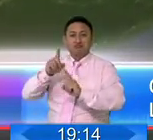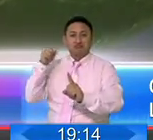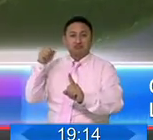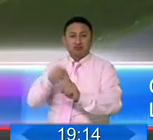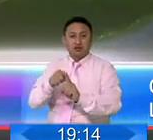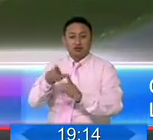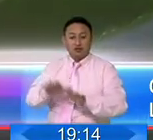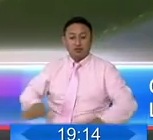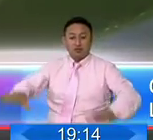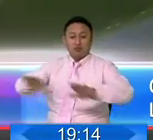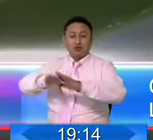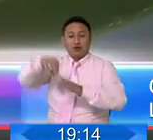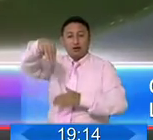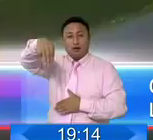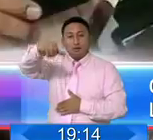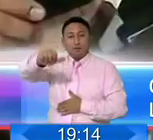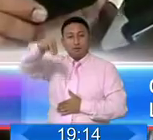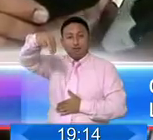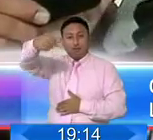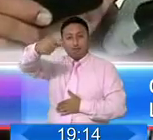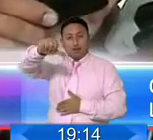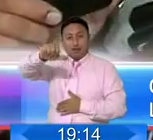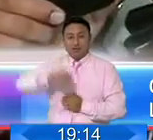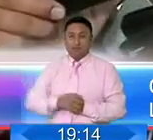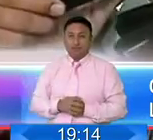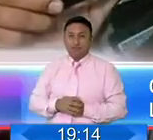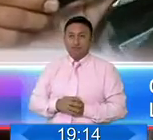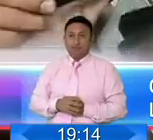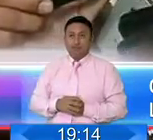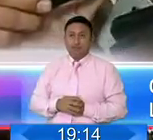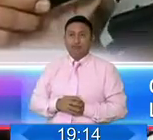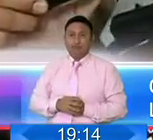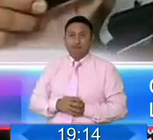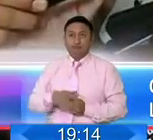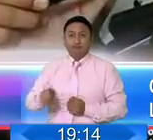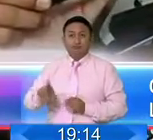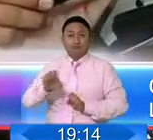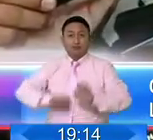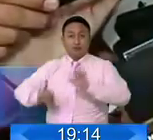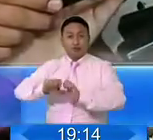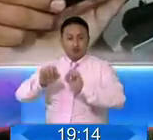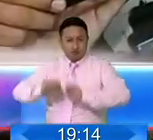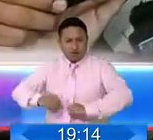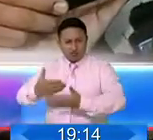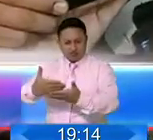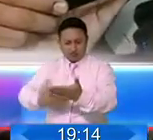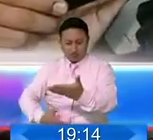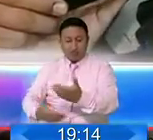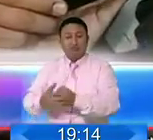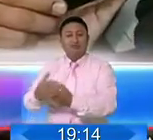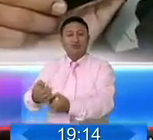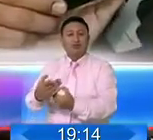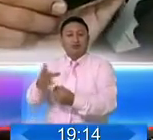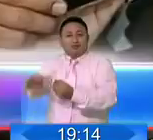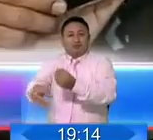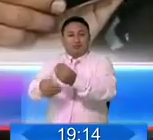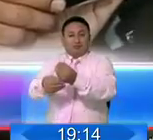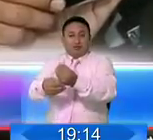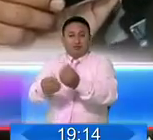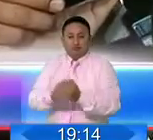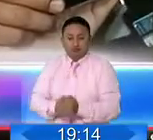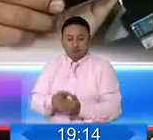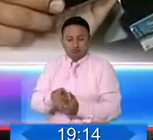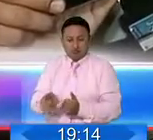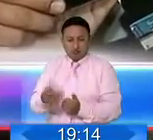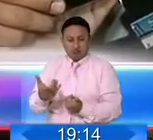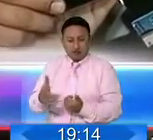en el sector de la manga del Cura. Hay también como resultado de este examen un informe adicional con indicios